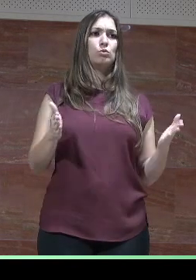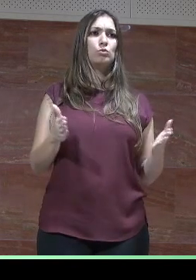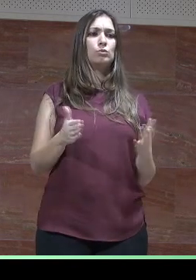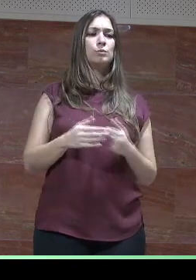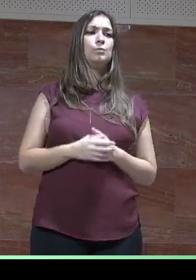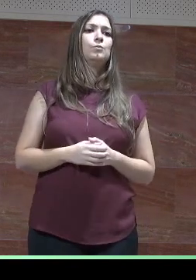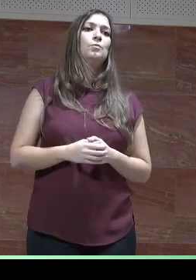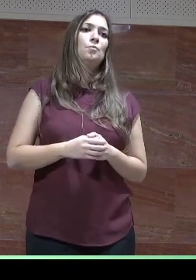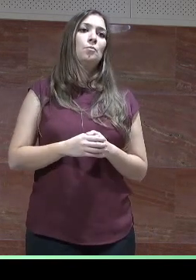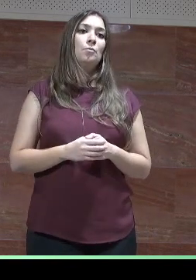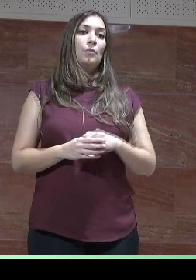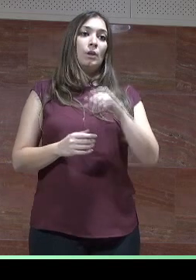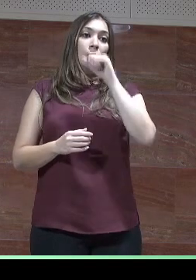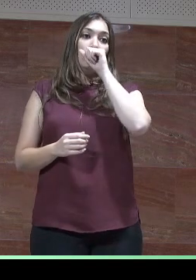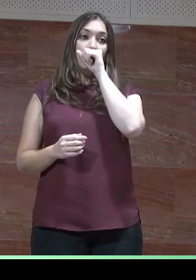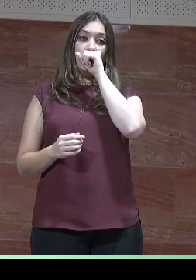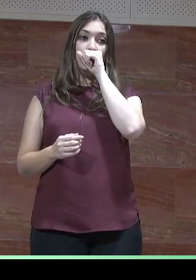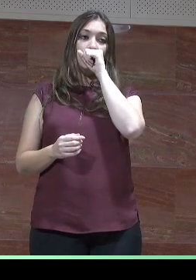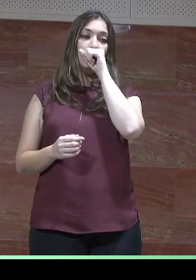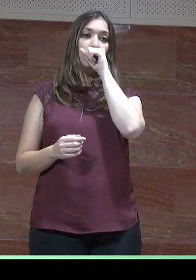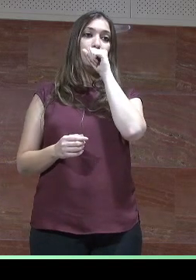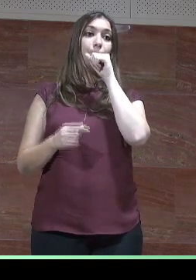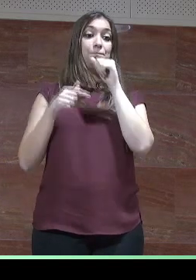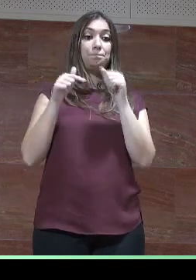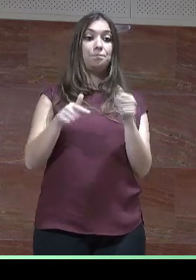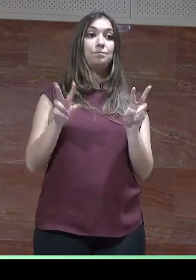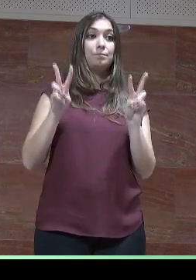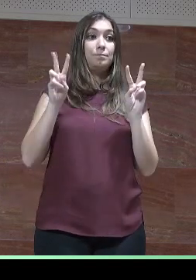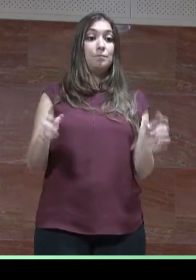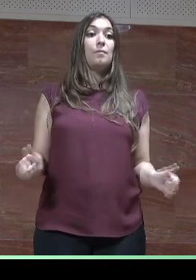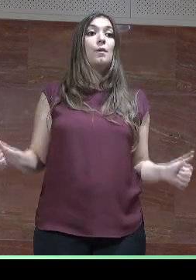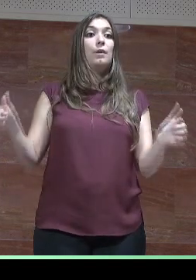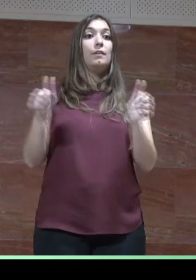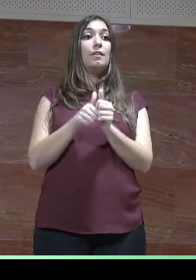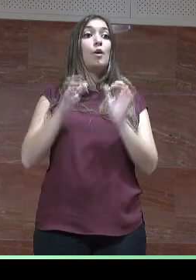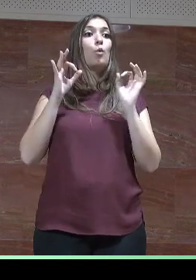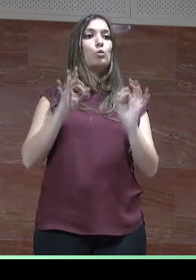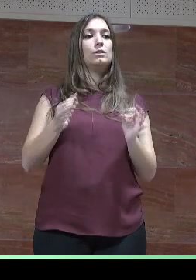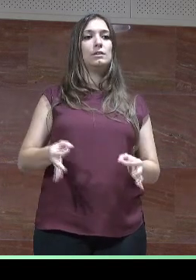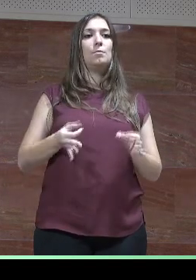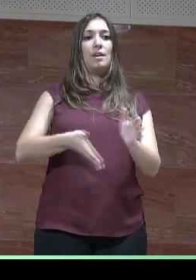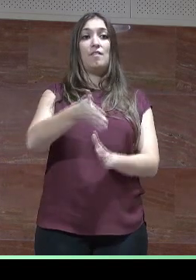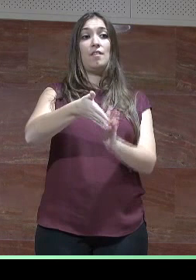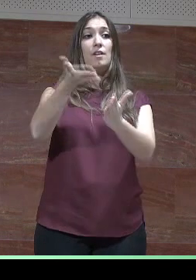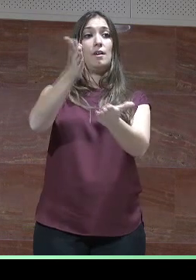el que la dependencia, a la dependencia se llega solo en el tramo final. Nos han dicho que la media son los 2